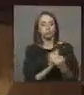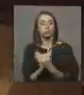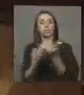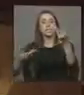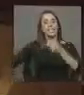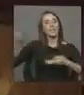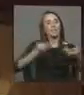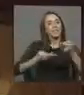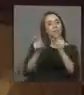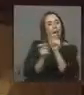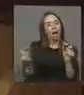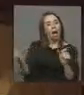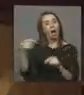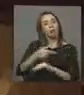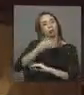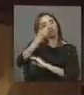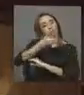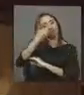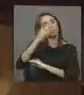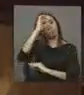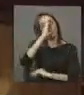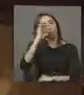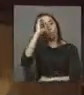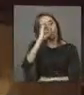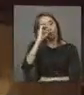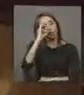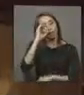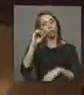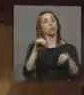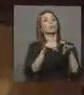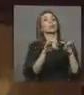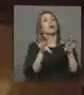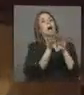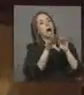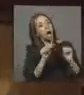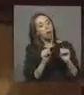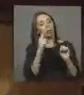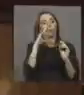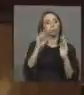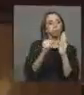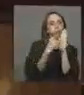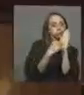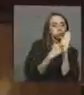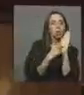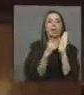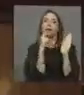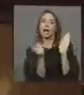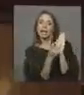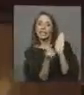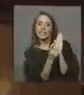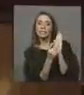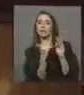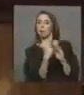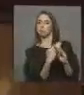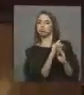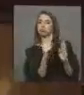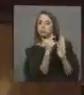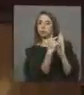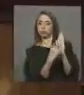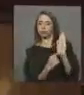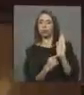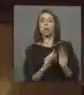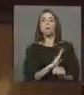y expositores que concurrieron a manifestar su opinión, concordancias, observaciones, críticas y objeciones que permitieron a sus